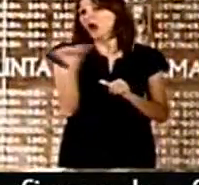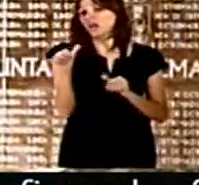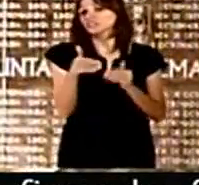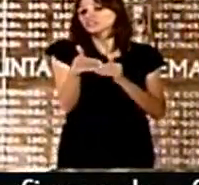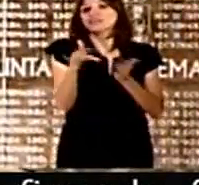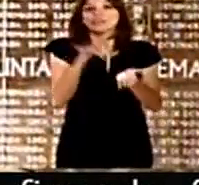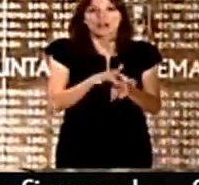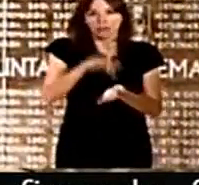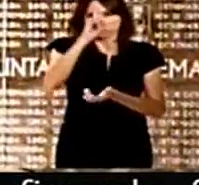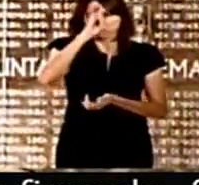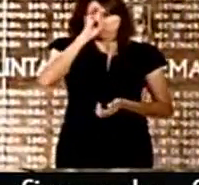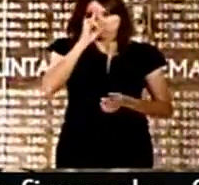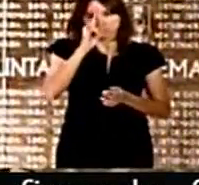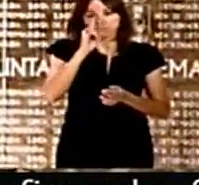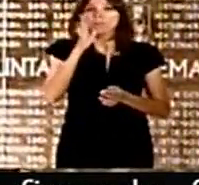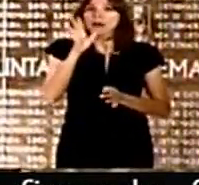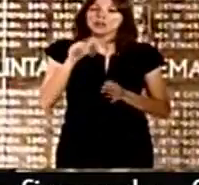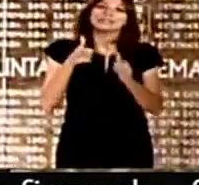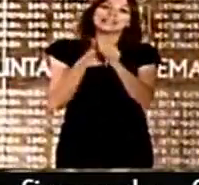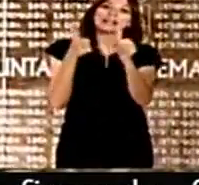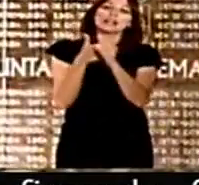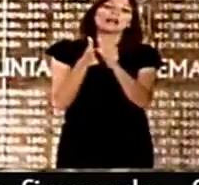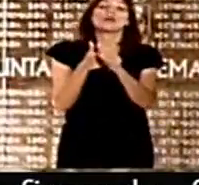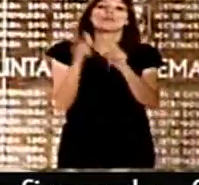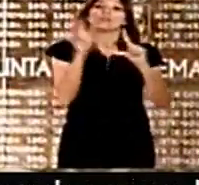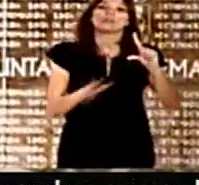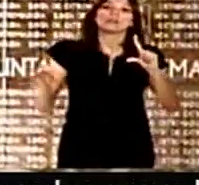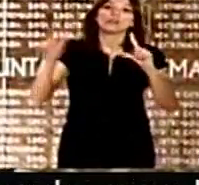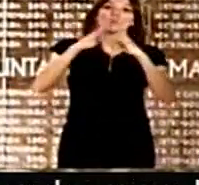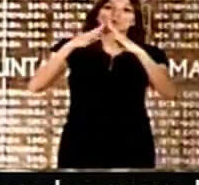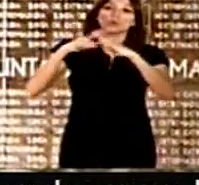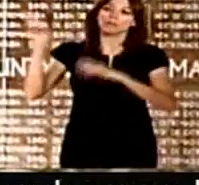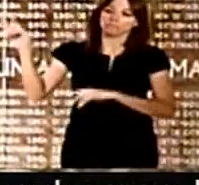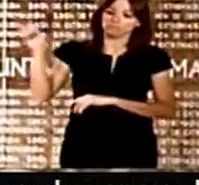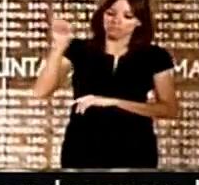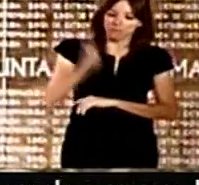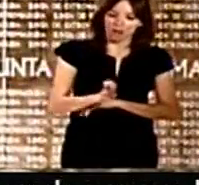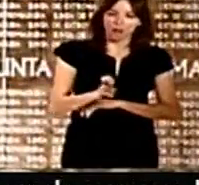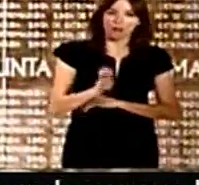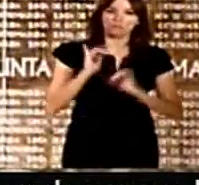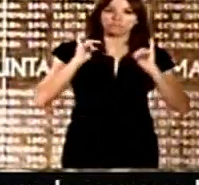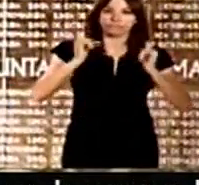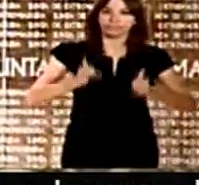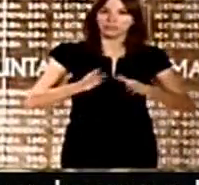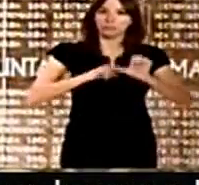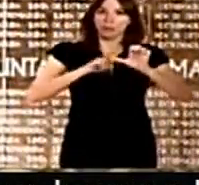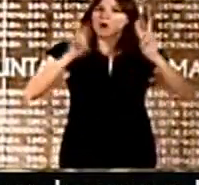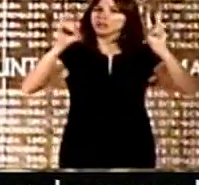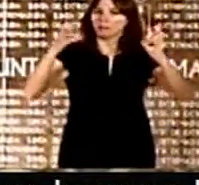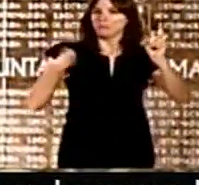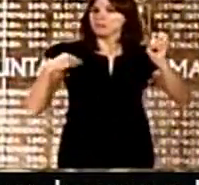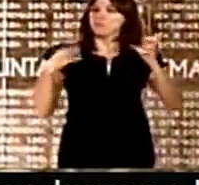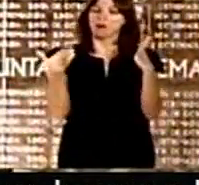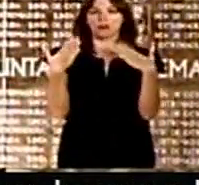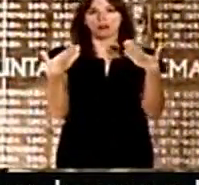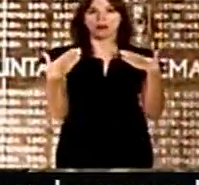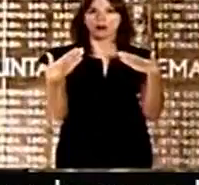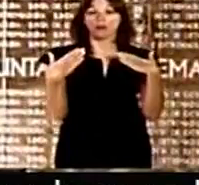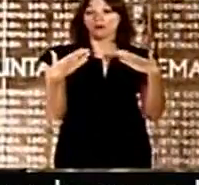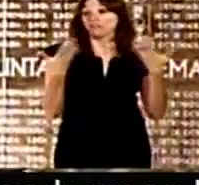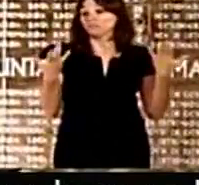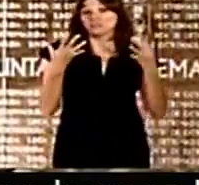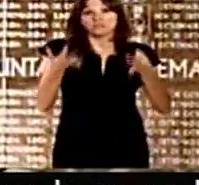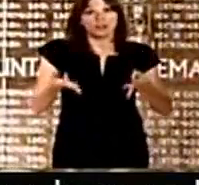el día, tendremos aquí la visita del secretario de Estado de Infraestructura, donde evidentemente abordaremos esta cuestión. Pero una vez más, hablando es como se entiende